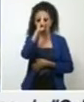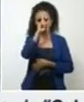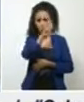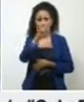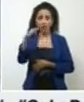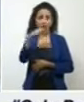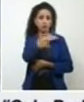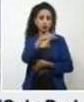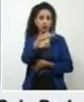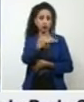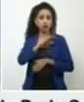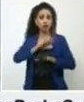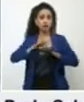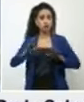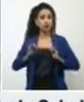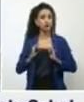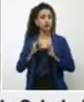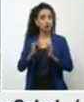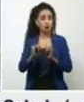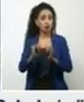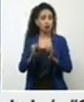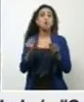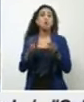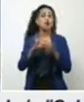se había reportado como crítica,